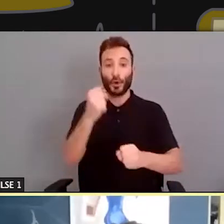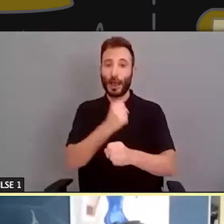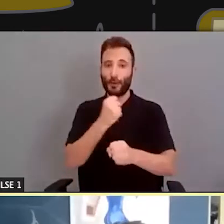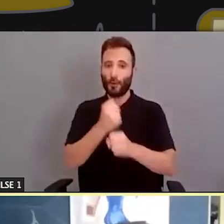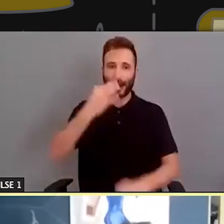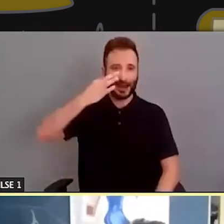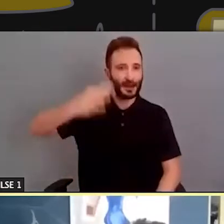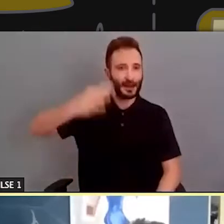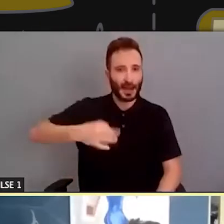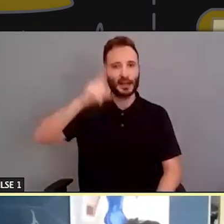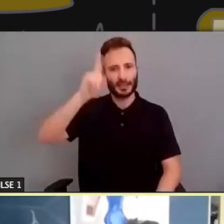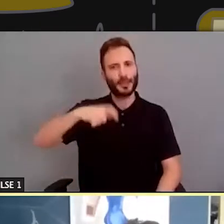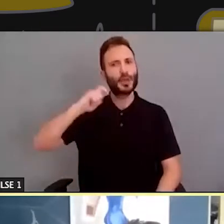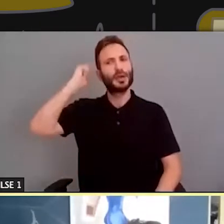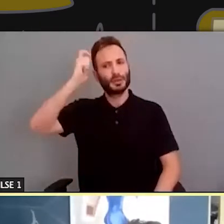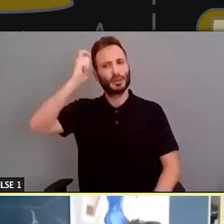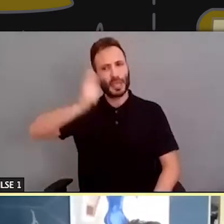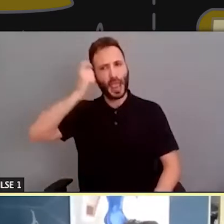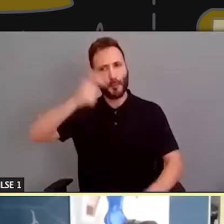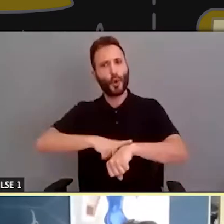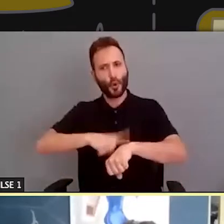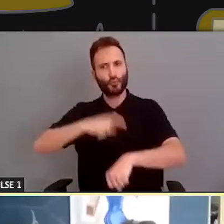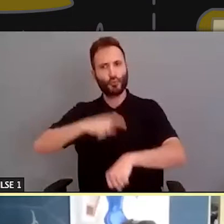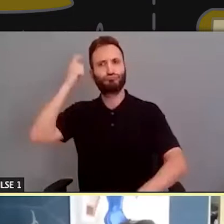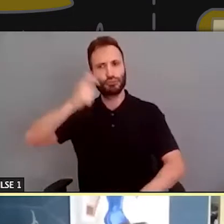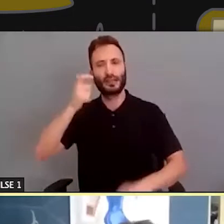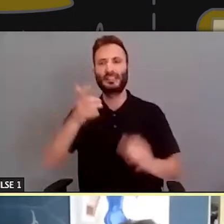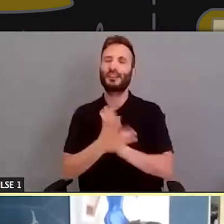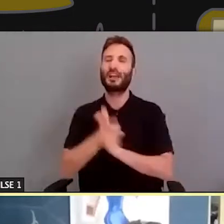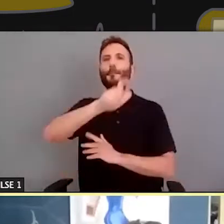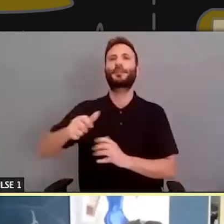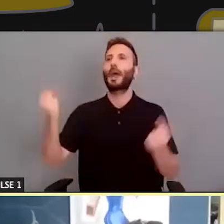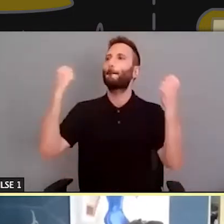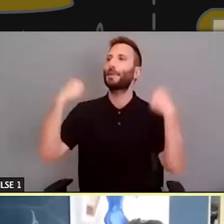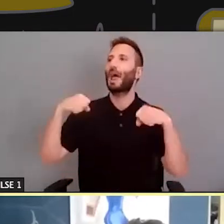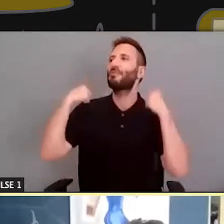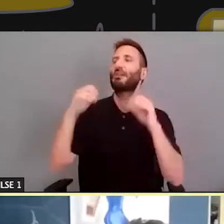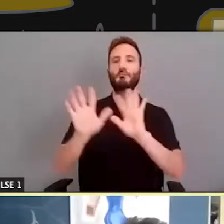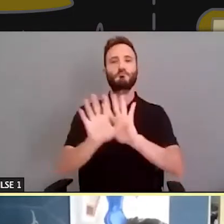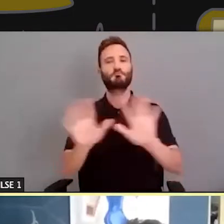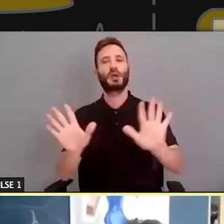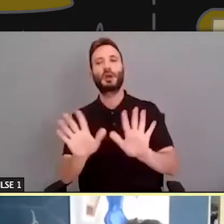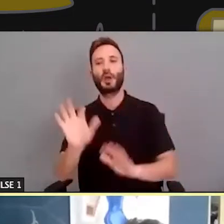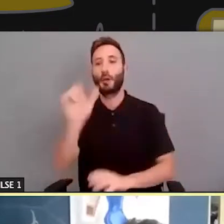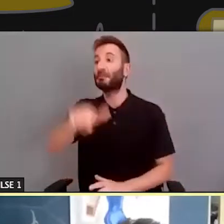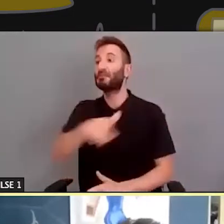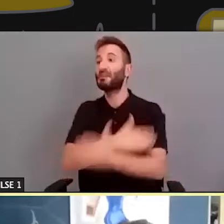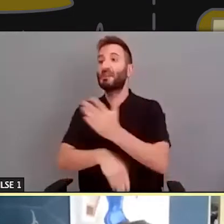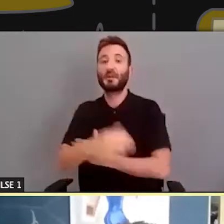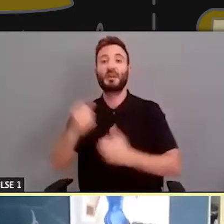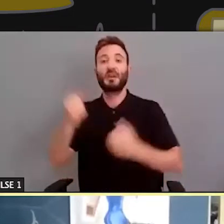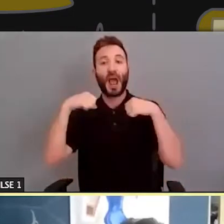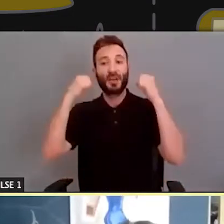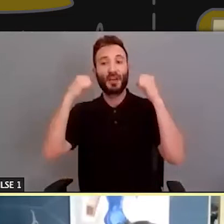ser algo y duradera. No nos vale tener gente de prácticas con discapacidad porque tienen que poner